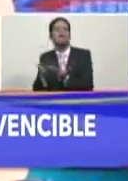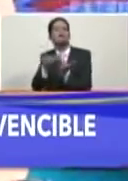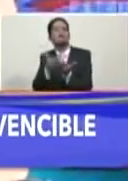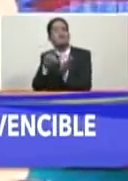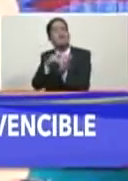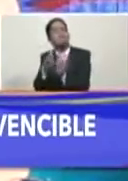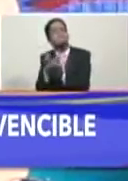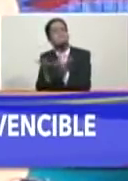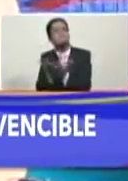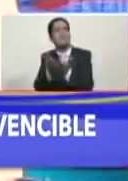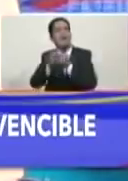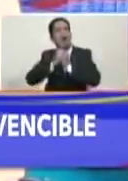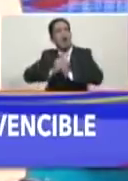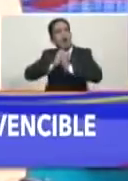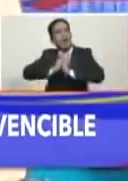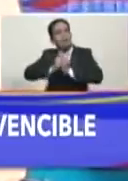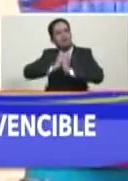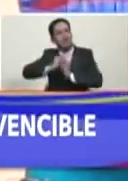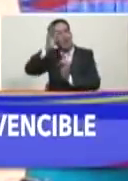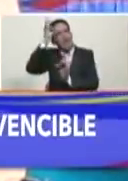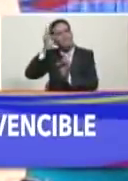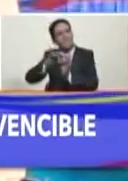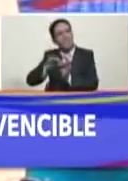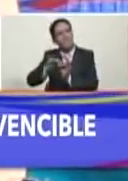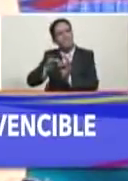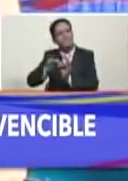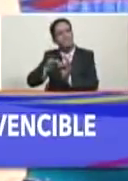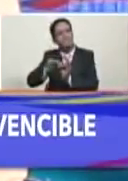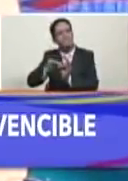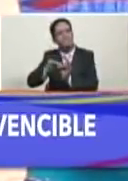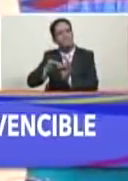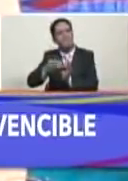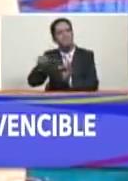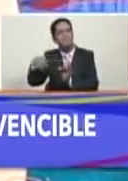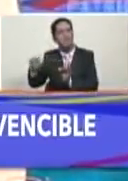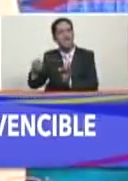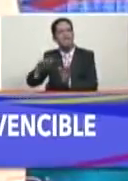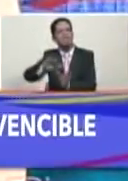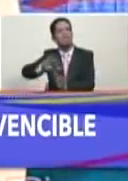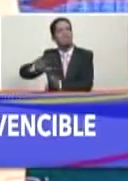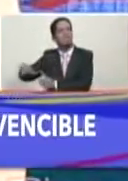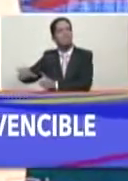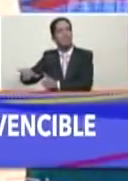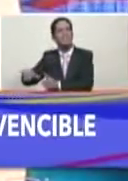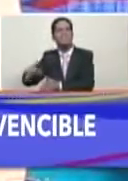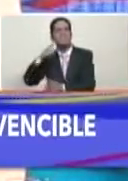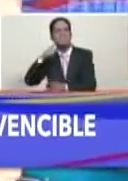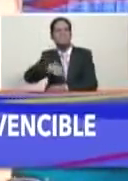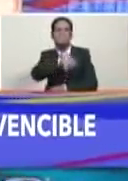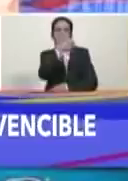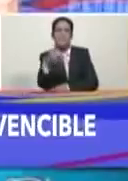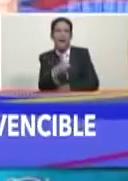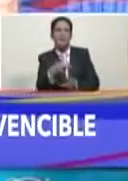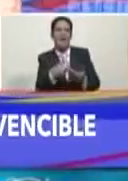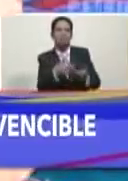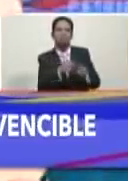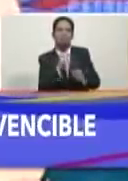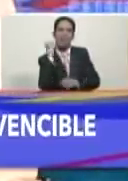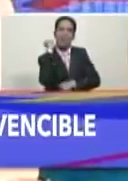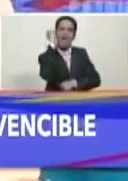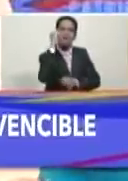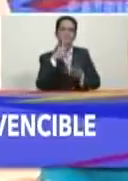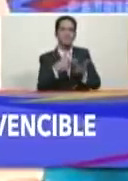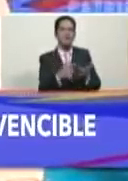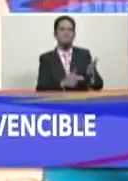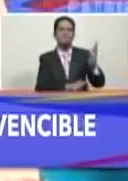Biblia, y en su momento cambiaron la Biblia por una espada, por una lanza, por un